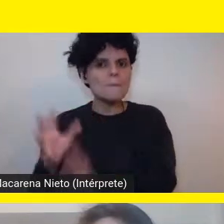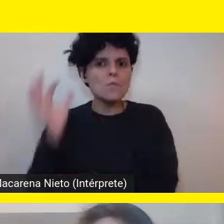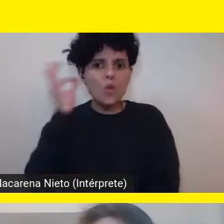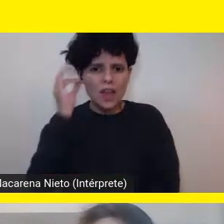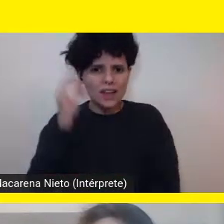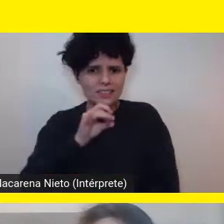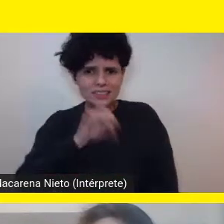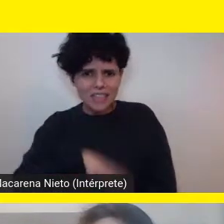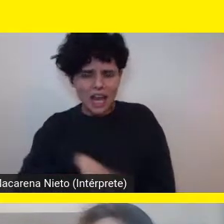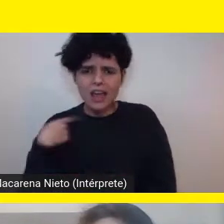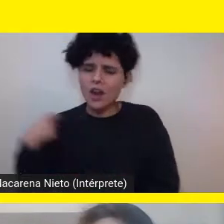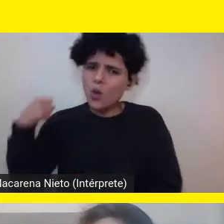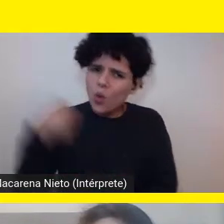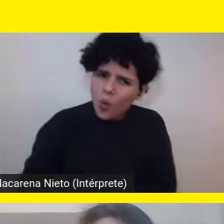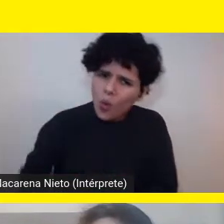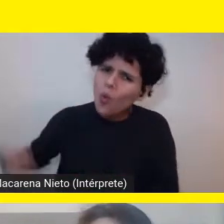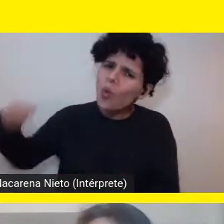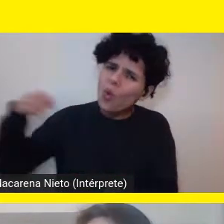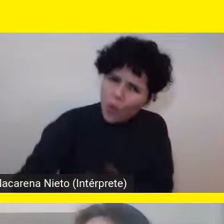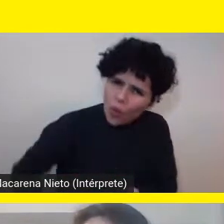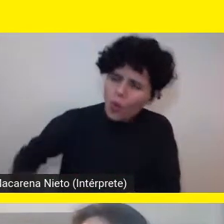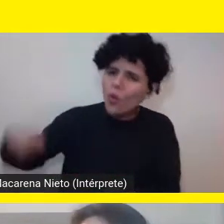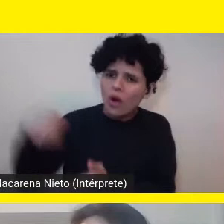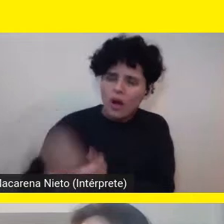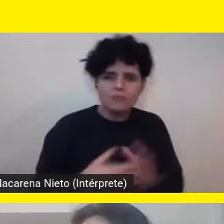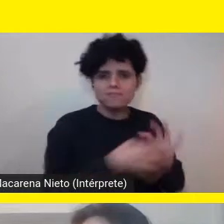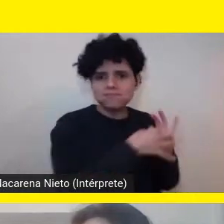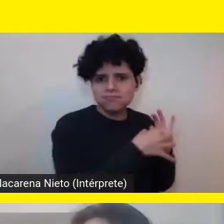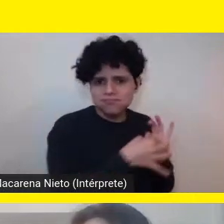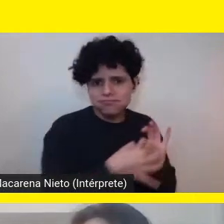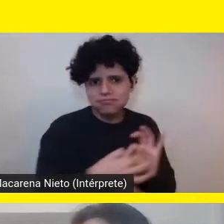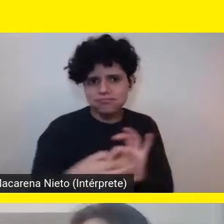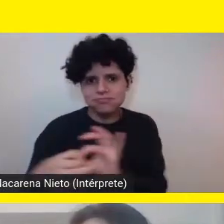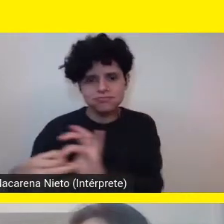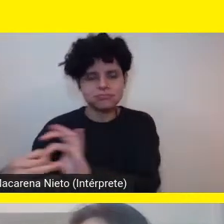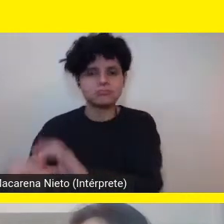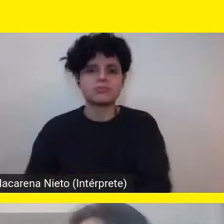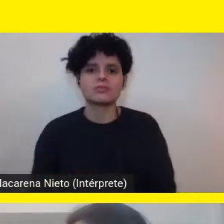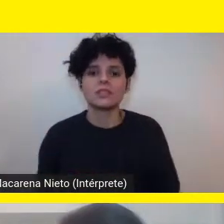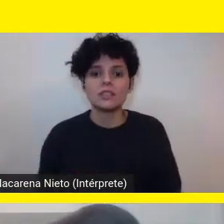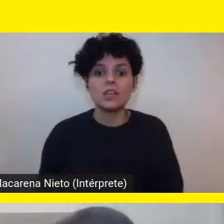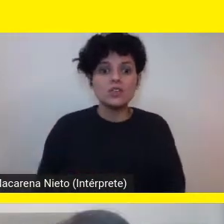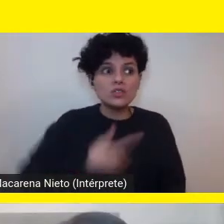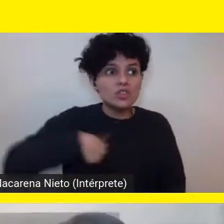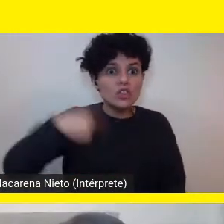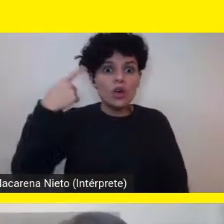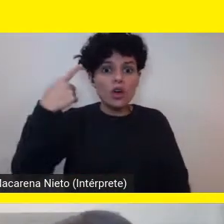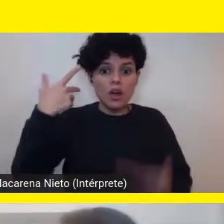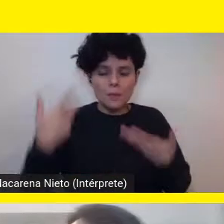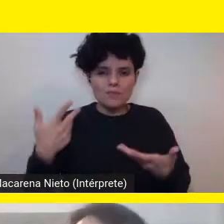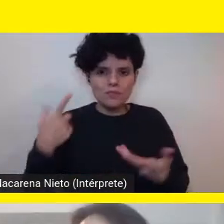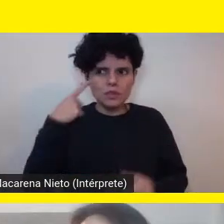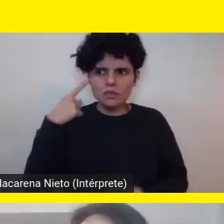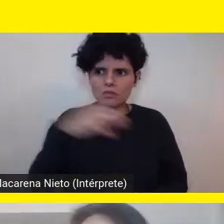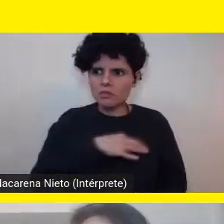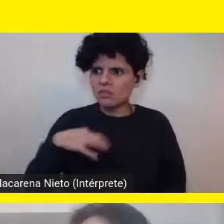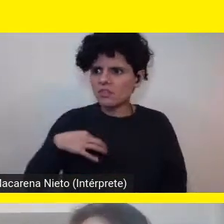sido consistente en el tiempo, es una lucha histórica. Lo que estamos viviendo hoy por hoy con esa cartera de Estado, la verdad,